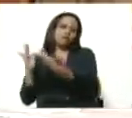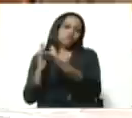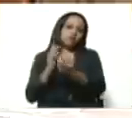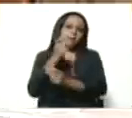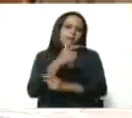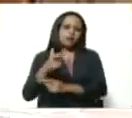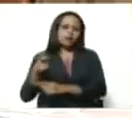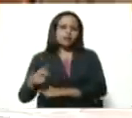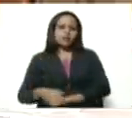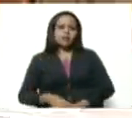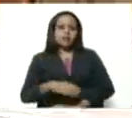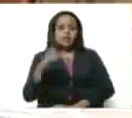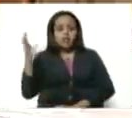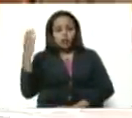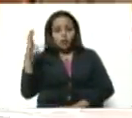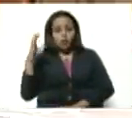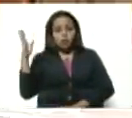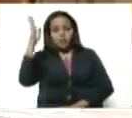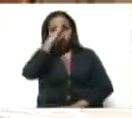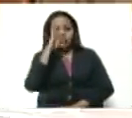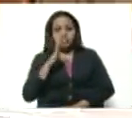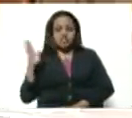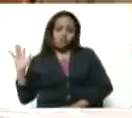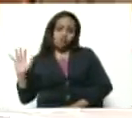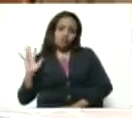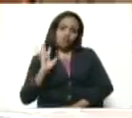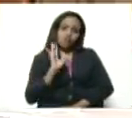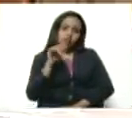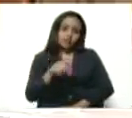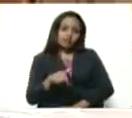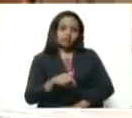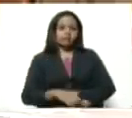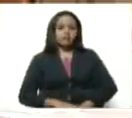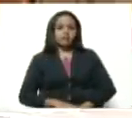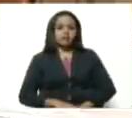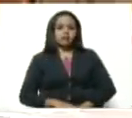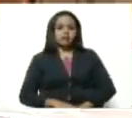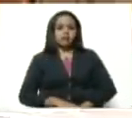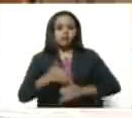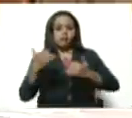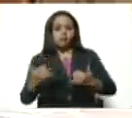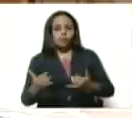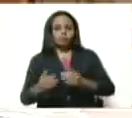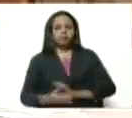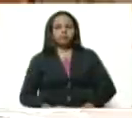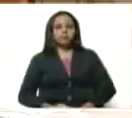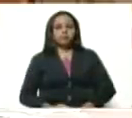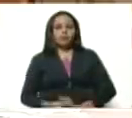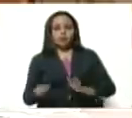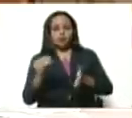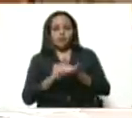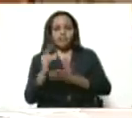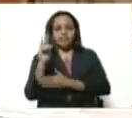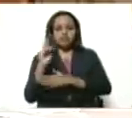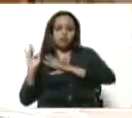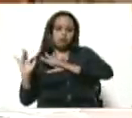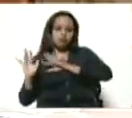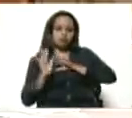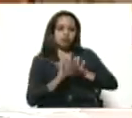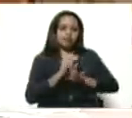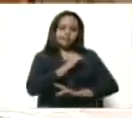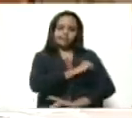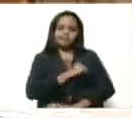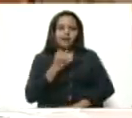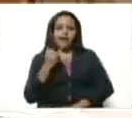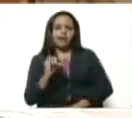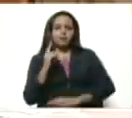impulsados desde colombia desde brasil de connacionales que están volviendo a nuestra patria y lamentablemente bueno fueron